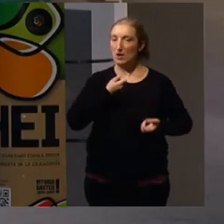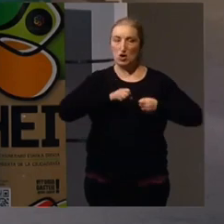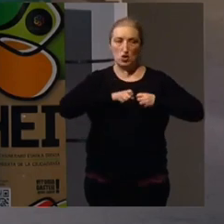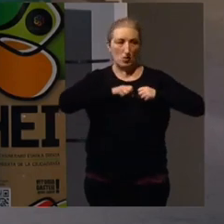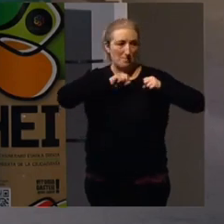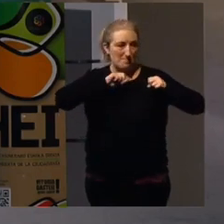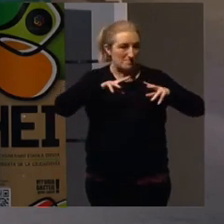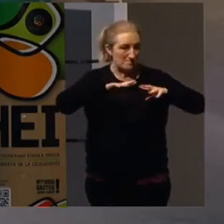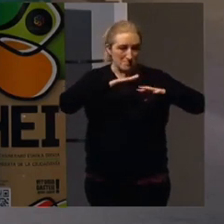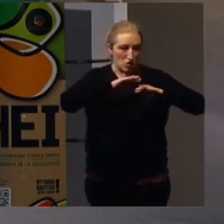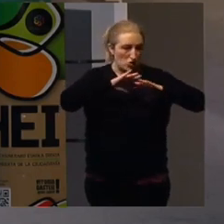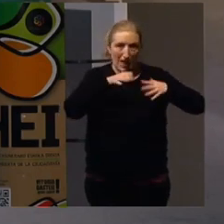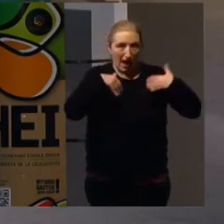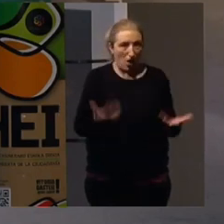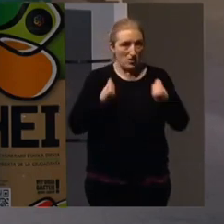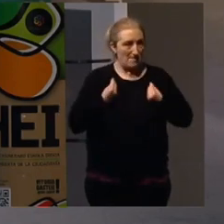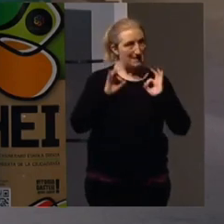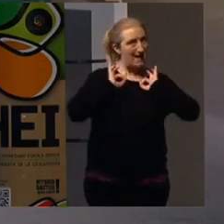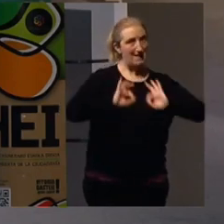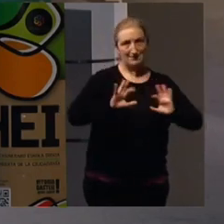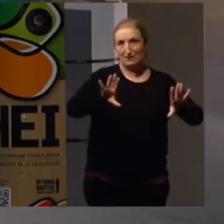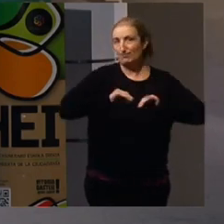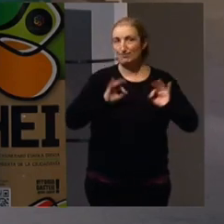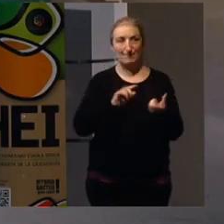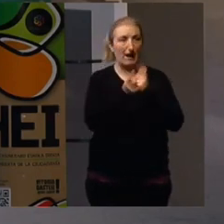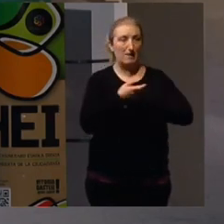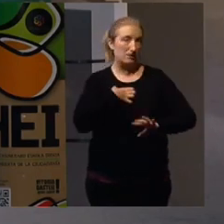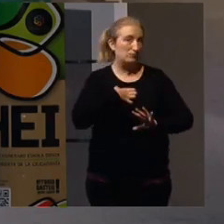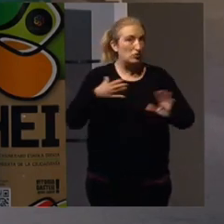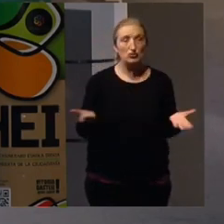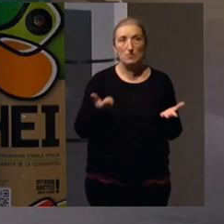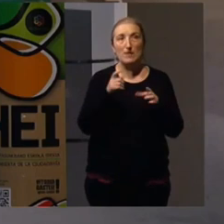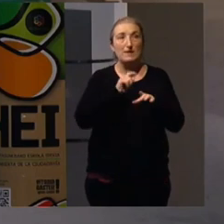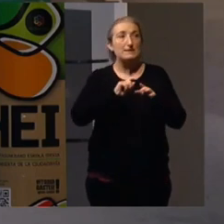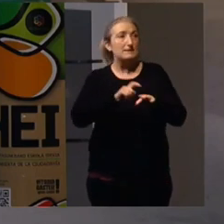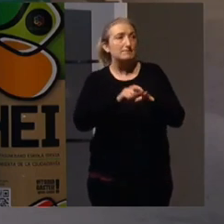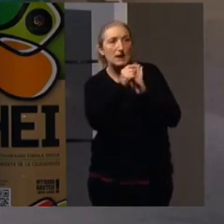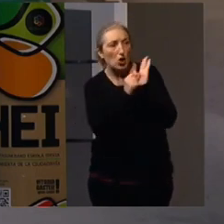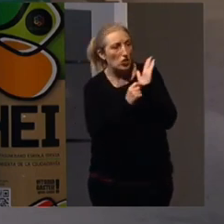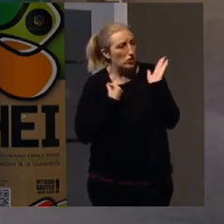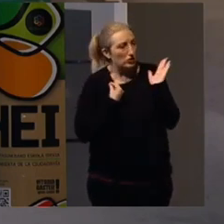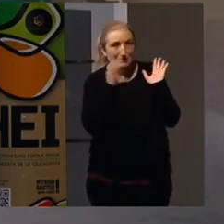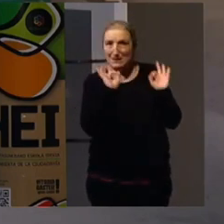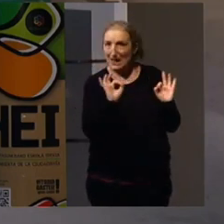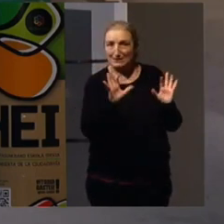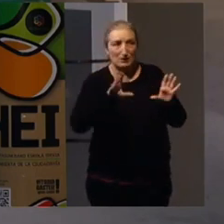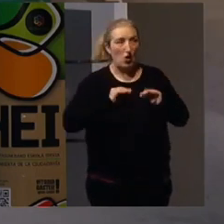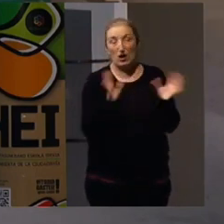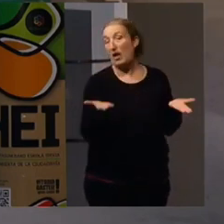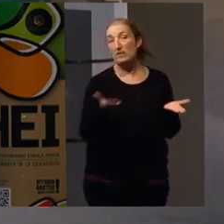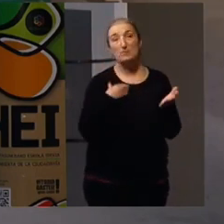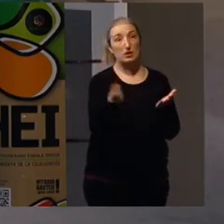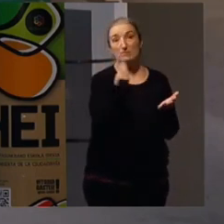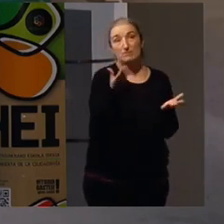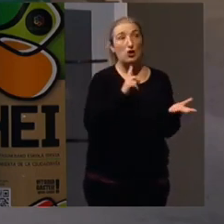lo grande, nunca va a cambiar. Tu ritmo de vida, las cosas que condicionan tu día a día nunca van a cambiar y tienes que conformarte con lo que tienes y conseguir la